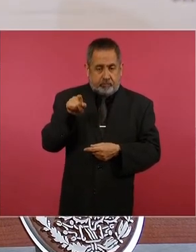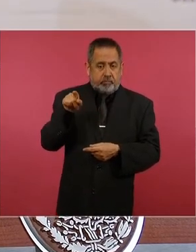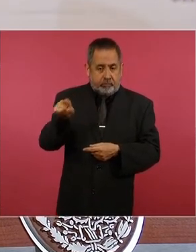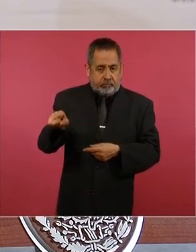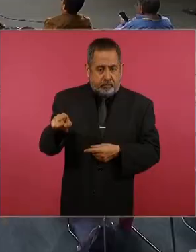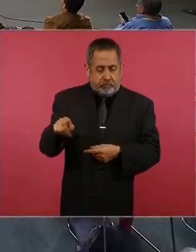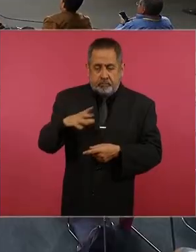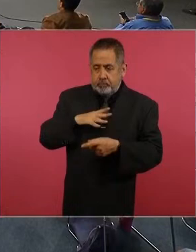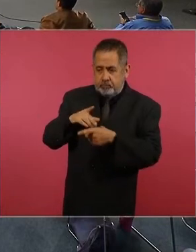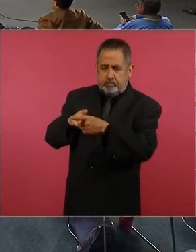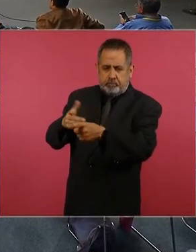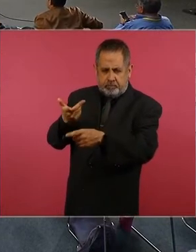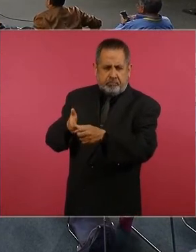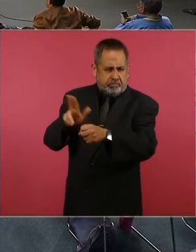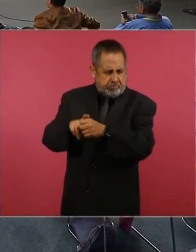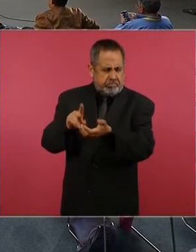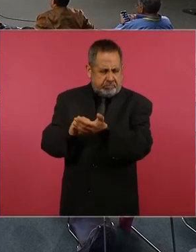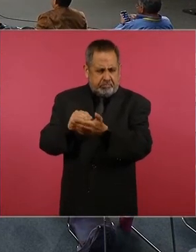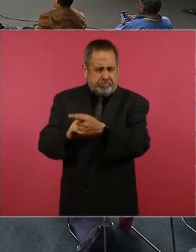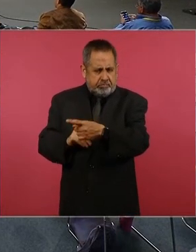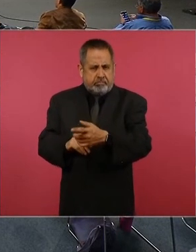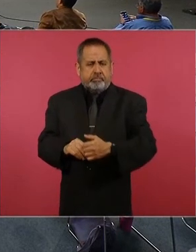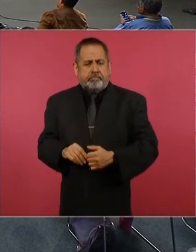Ahí está el hospital en Zumpango.